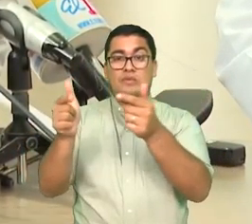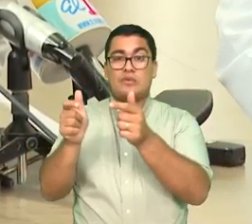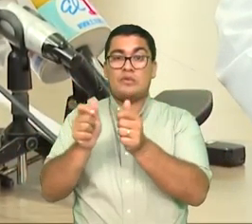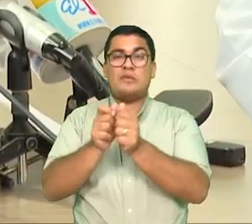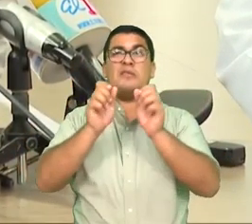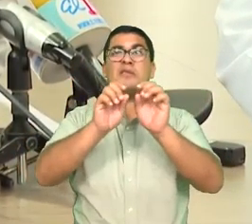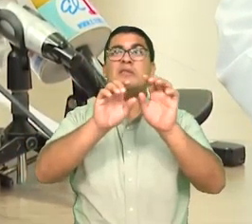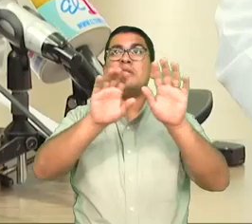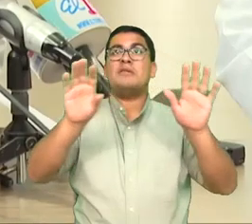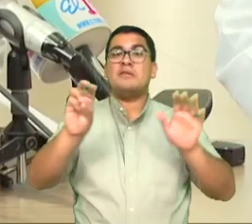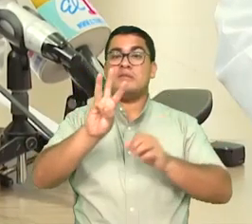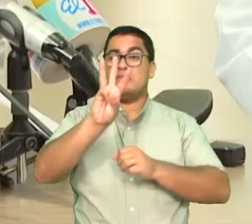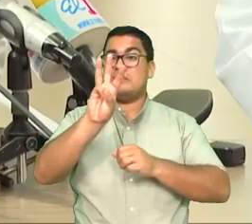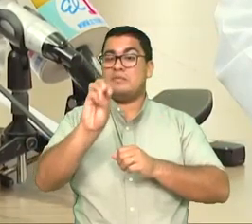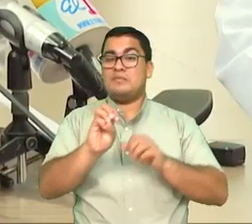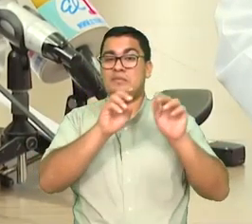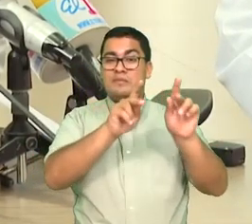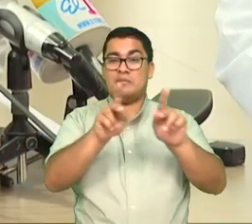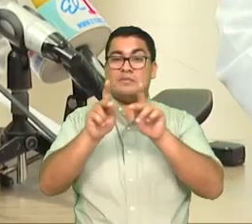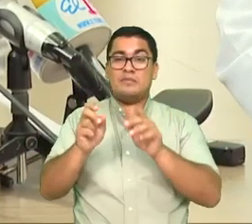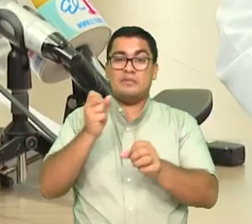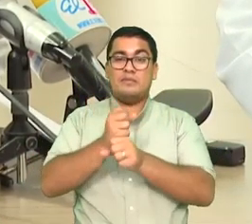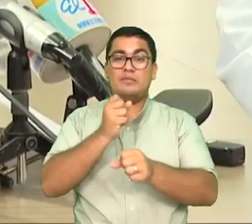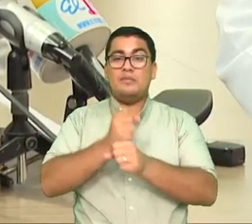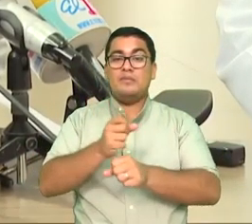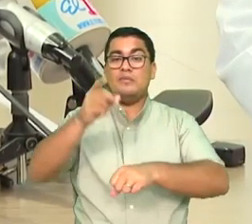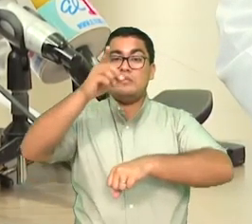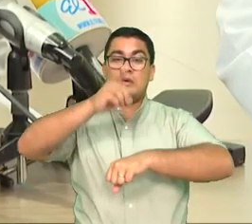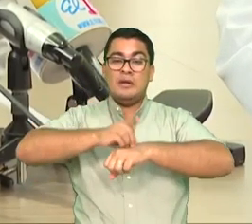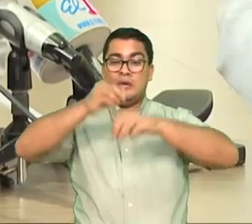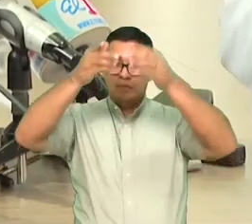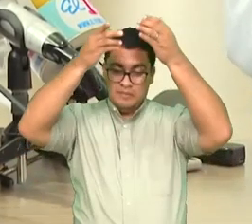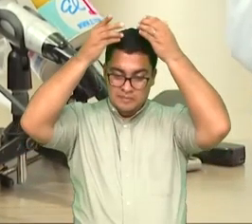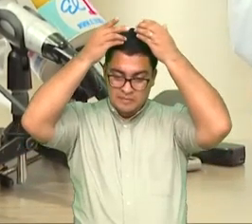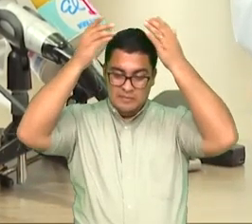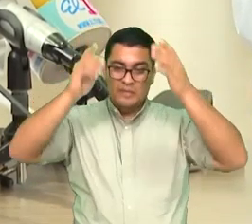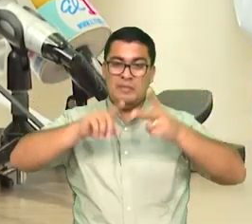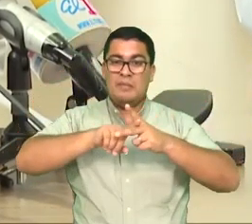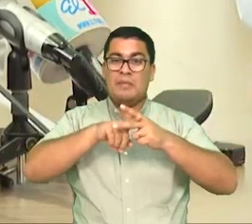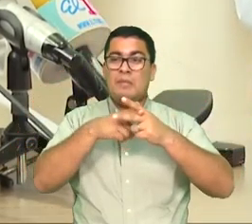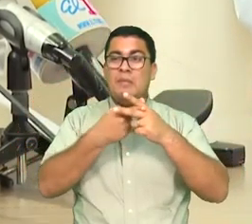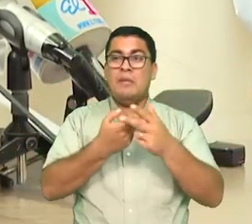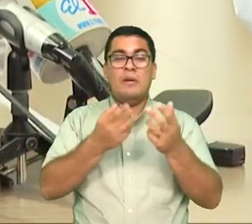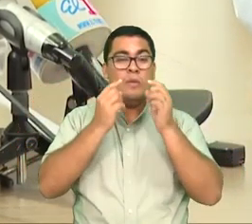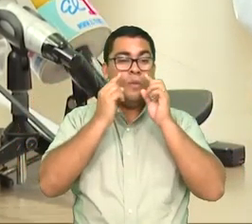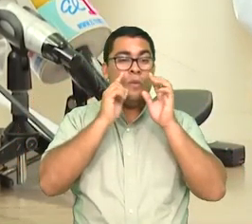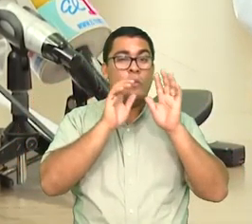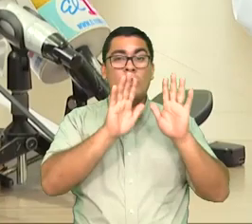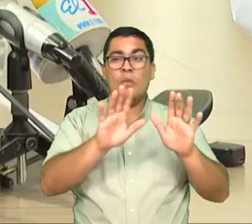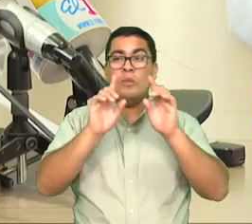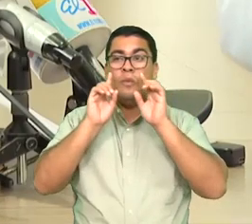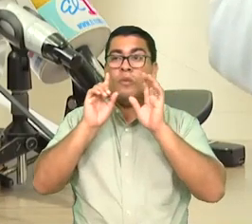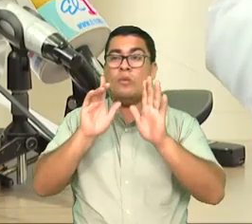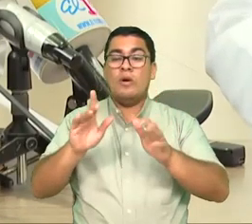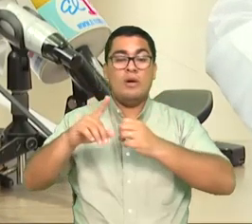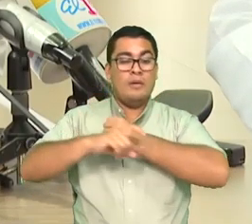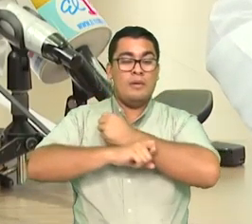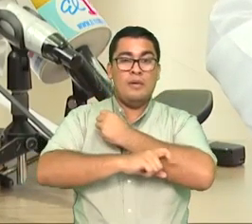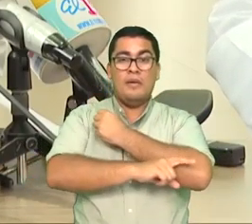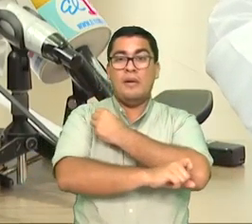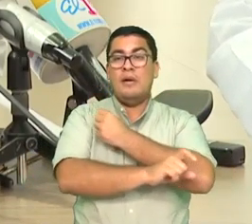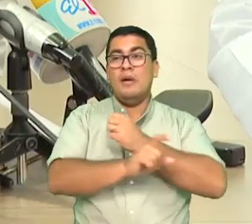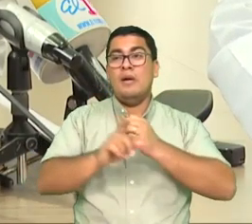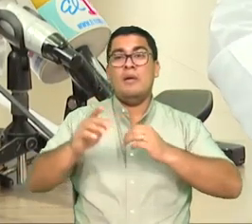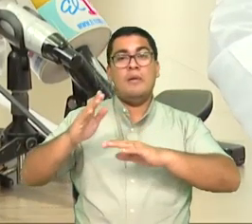con 30 trabajadores de la salud para iniciar la medicación profiláctica contra la leptospirosis en